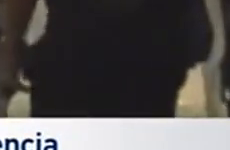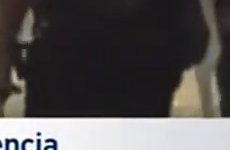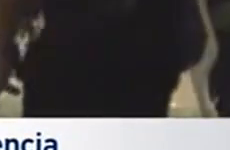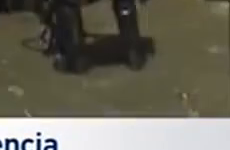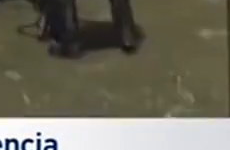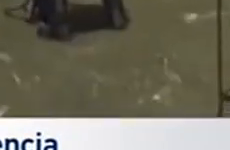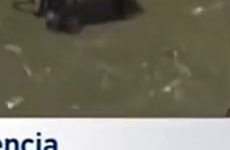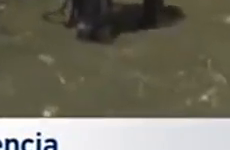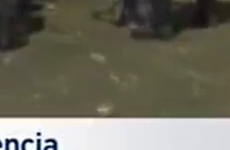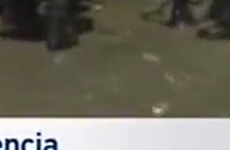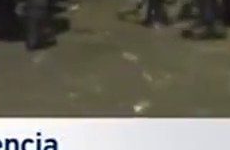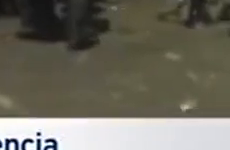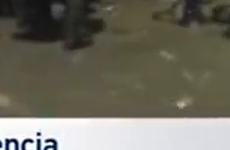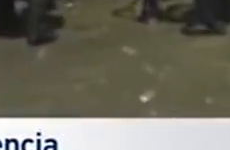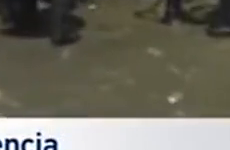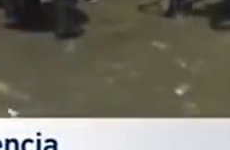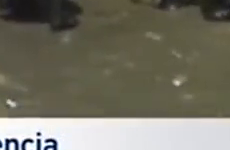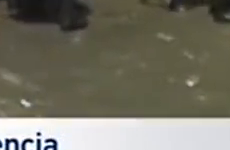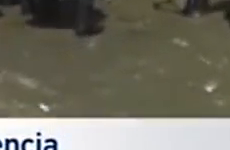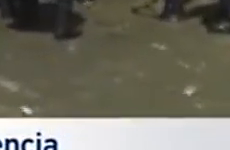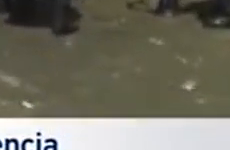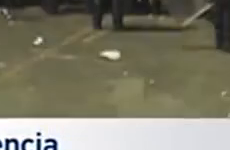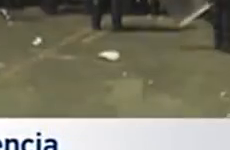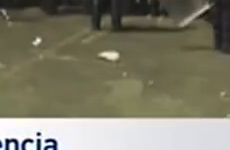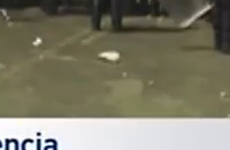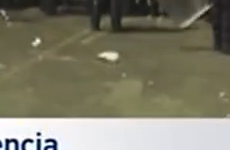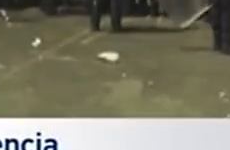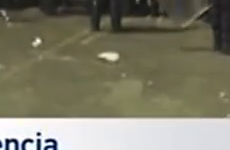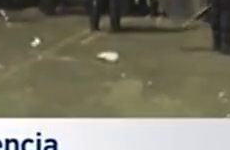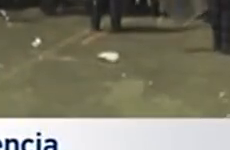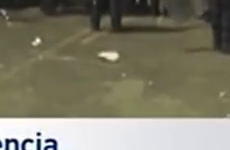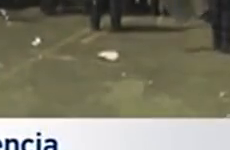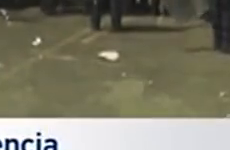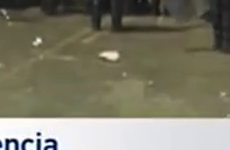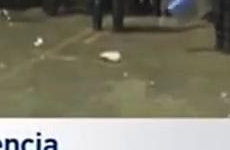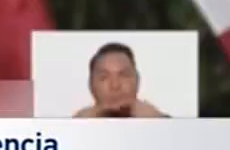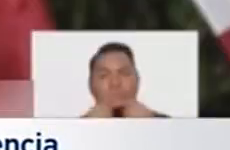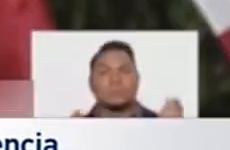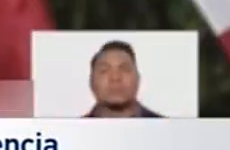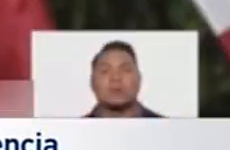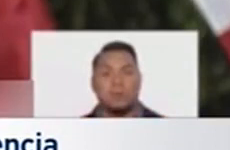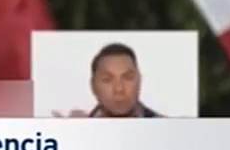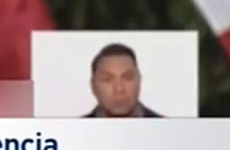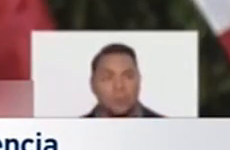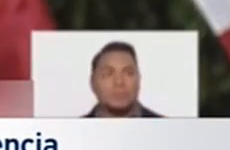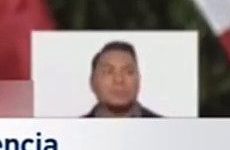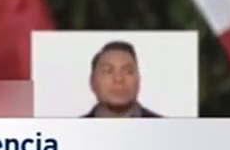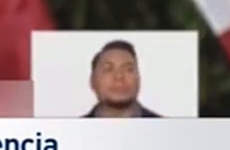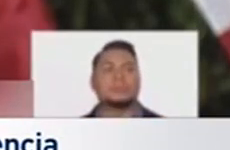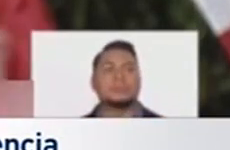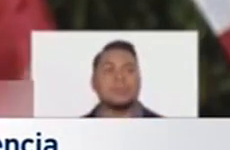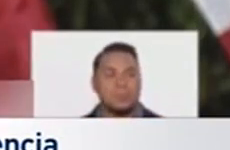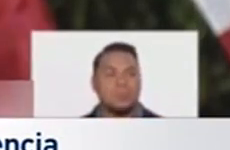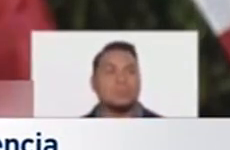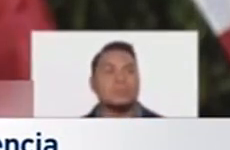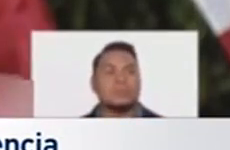que estallaron los disturbios en diciembre. La policía estimó la marcha en unas 3.500 personas. Boluarte también afirmó que se habían producido ataques